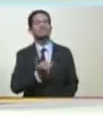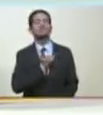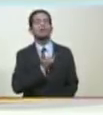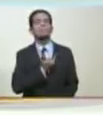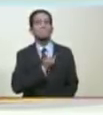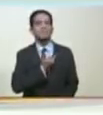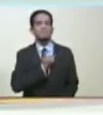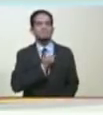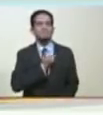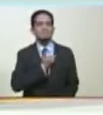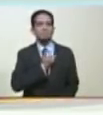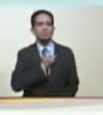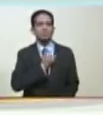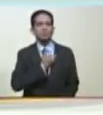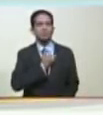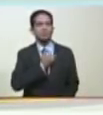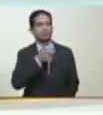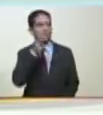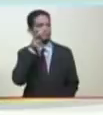escuchar, palpar